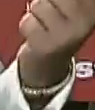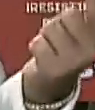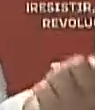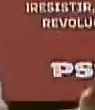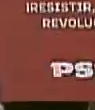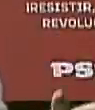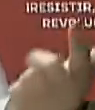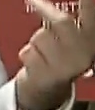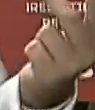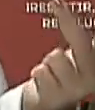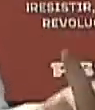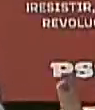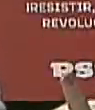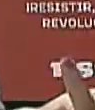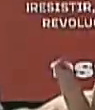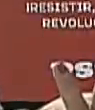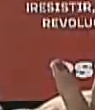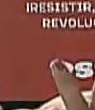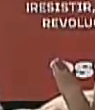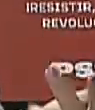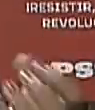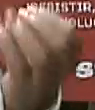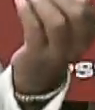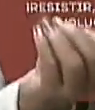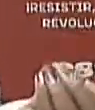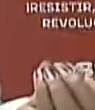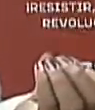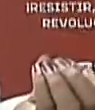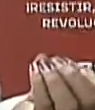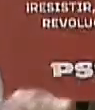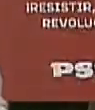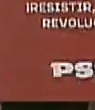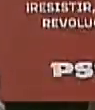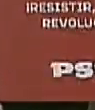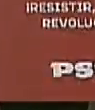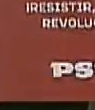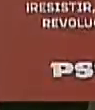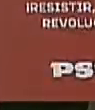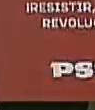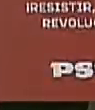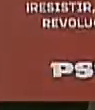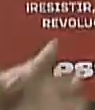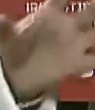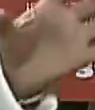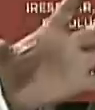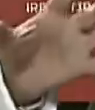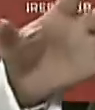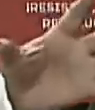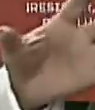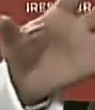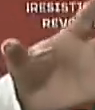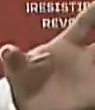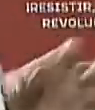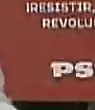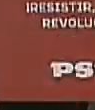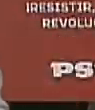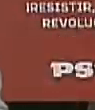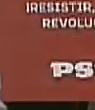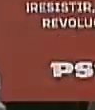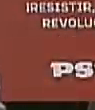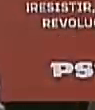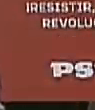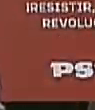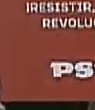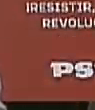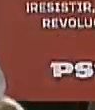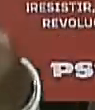realidad política, económica y social que enfrenta el país y el llamado que ha hecho el Ejecutivo Nacional de vincular el partido